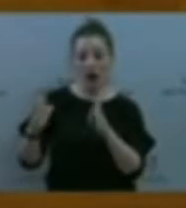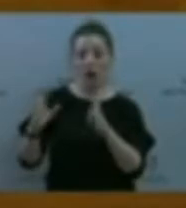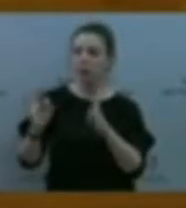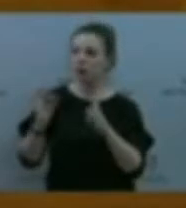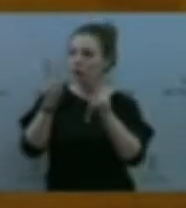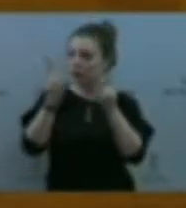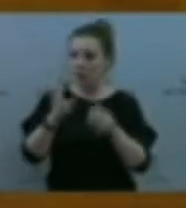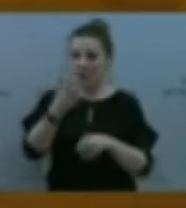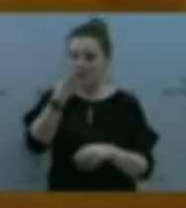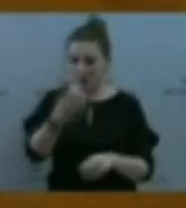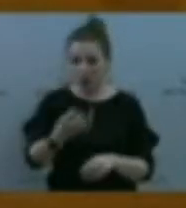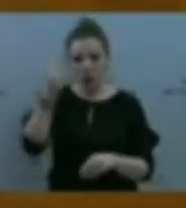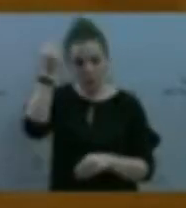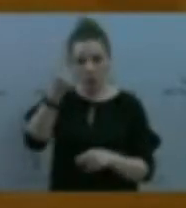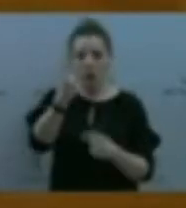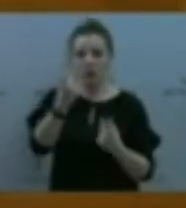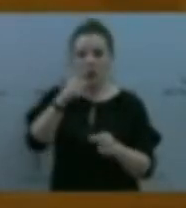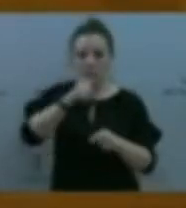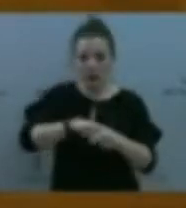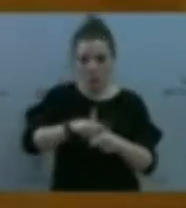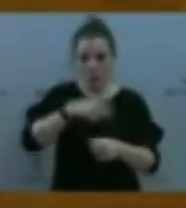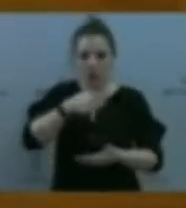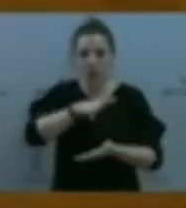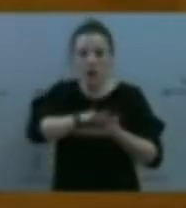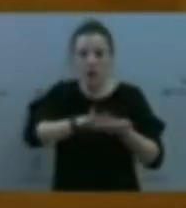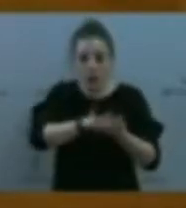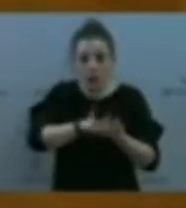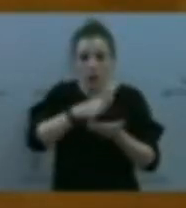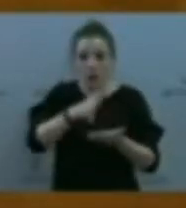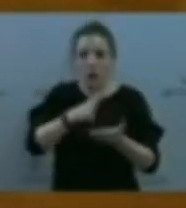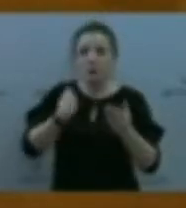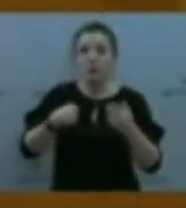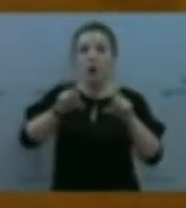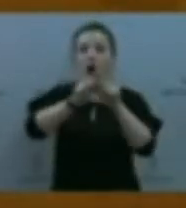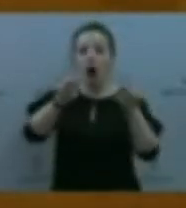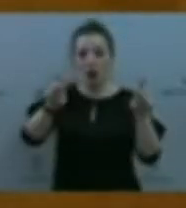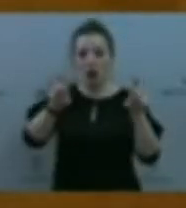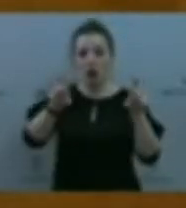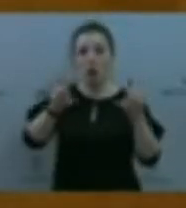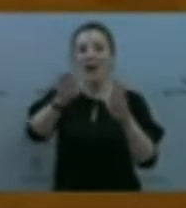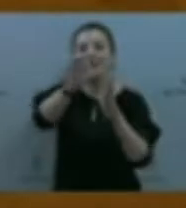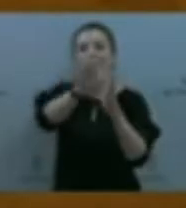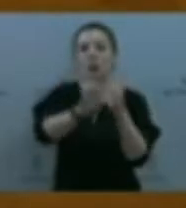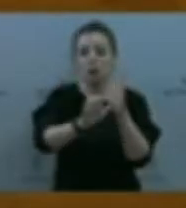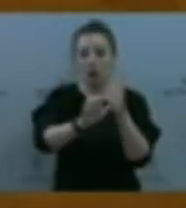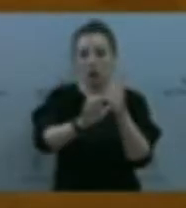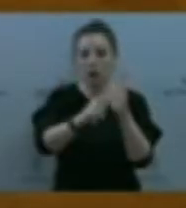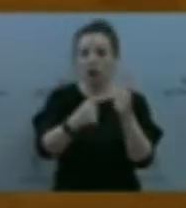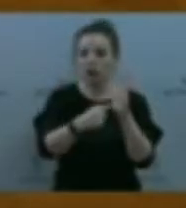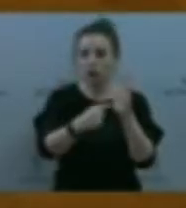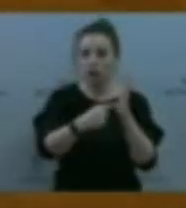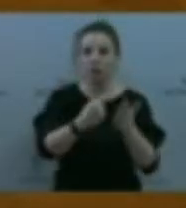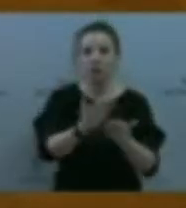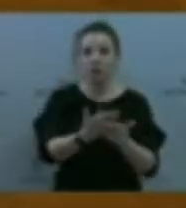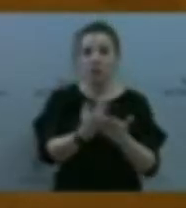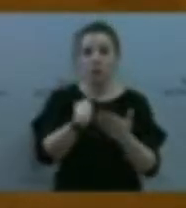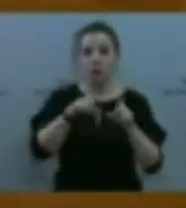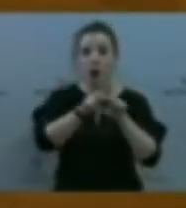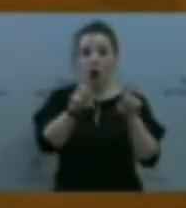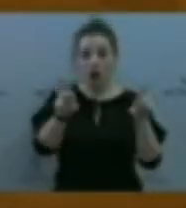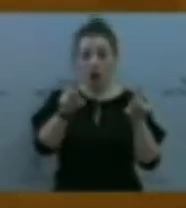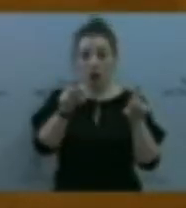que tiene anclaje estatutario, el único órgano de control que tenemos en la Cámara. Y fíjese, si le decía eso en junio, lo que le